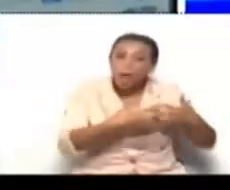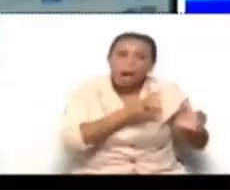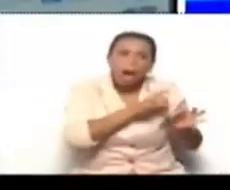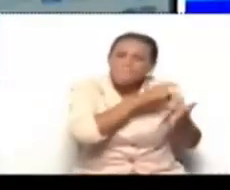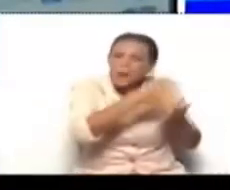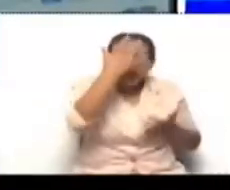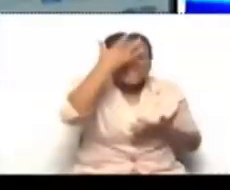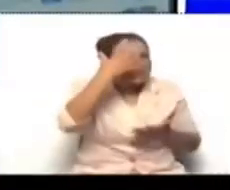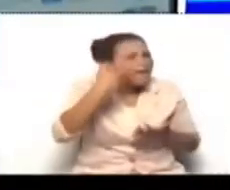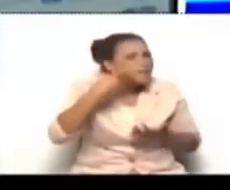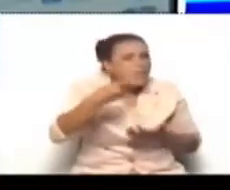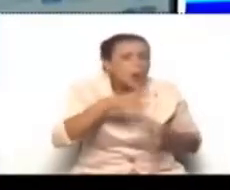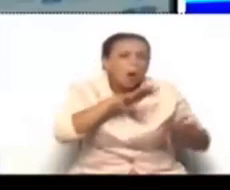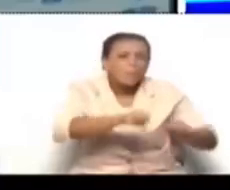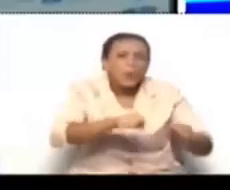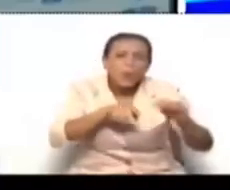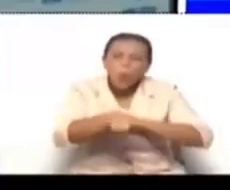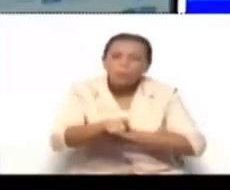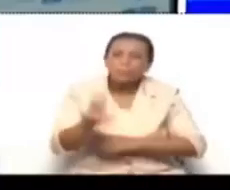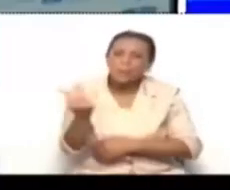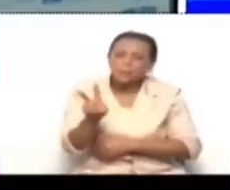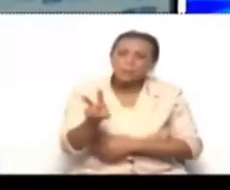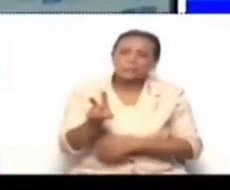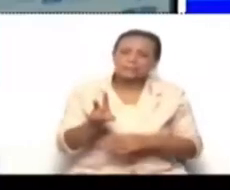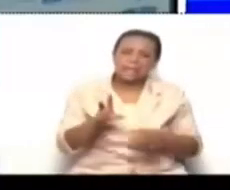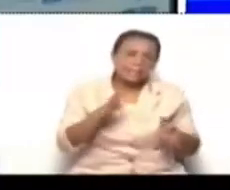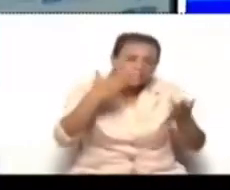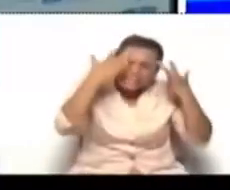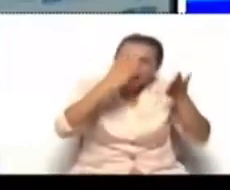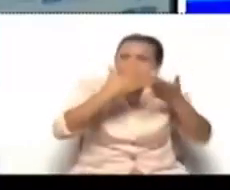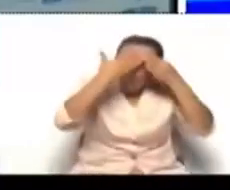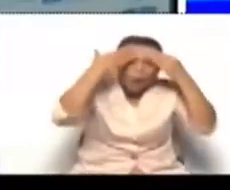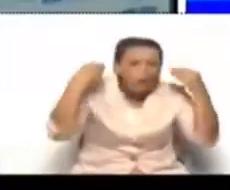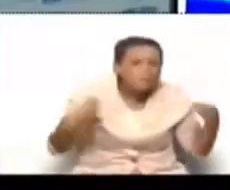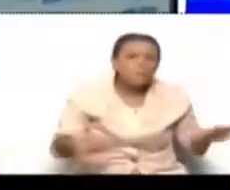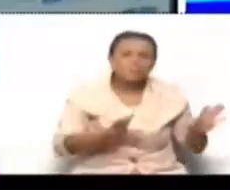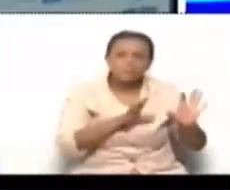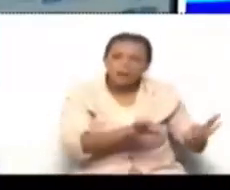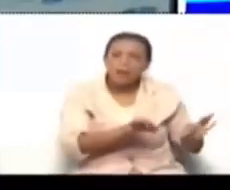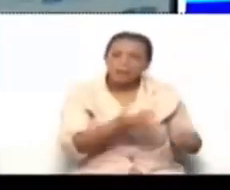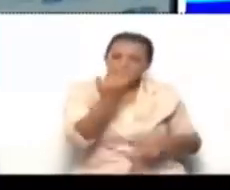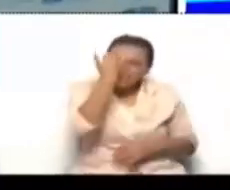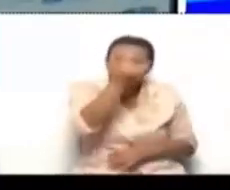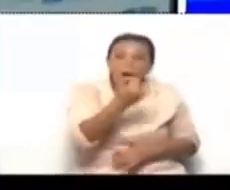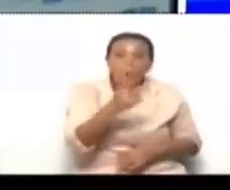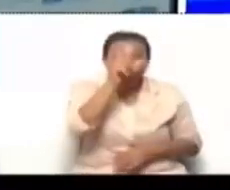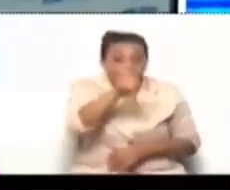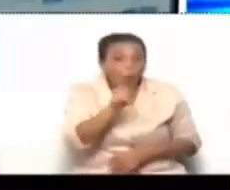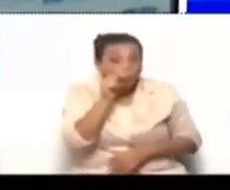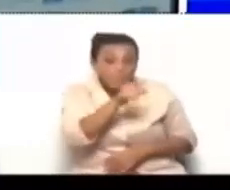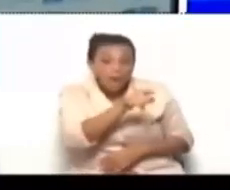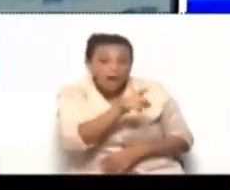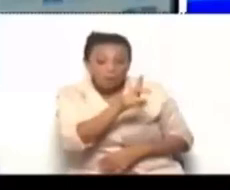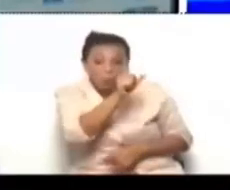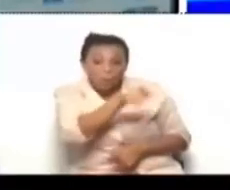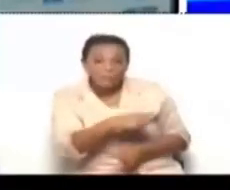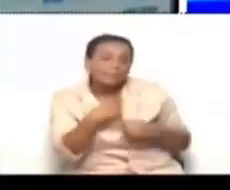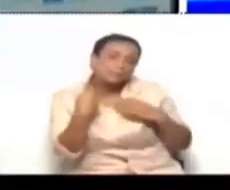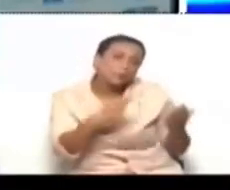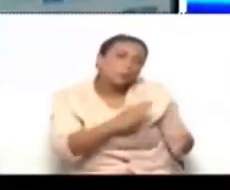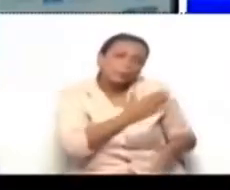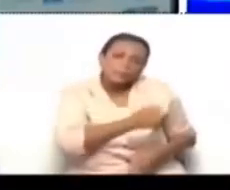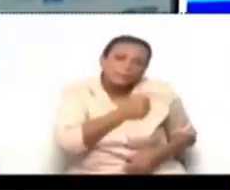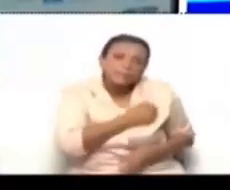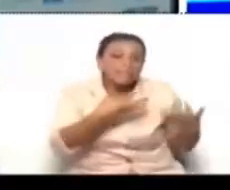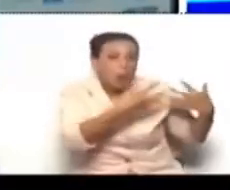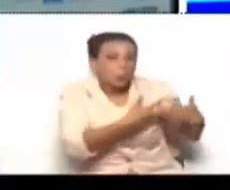su política de intervencionismo contra Venezuela, de conspiración contra Venezuela. Y hay hombres como él, como Willan de la Hon, que en